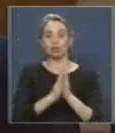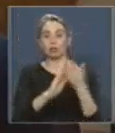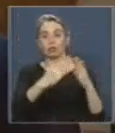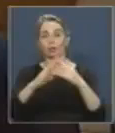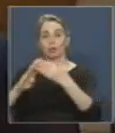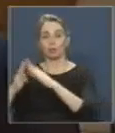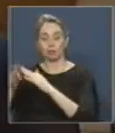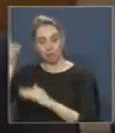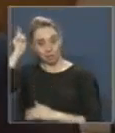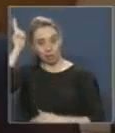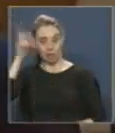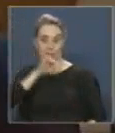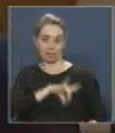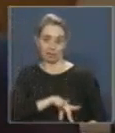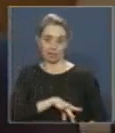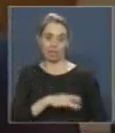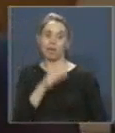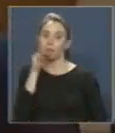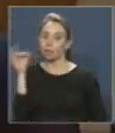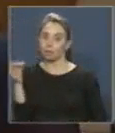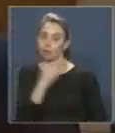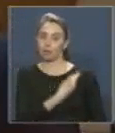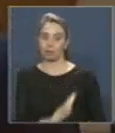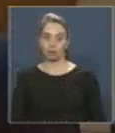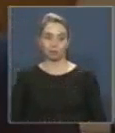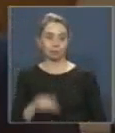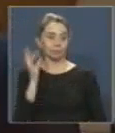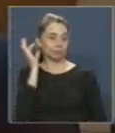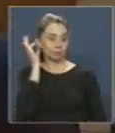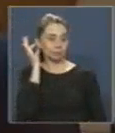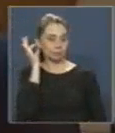pueblos indígenas de Chile. He dicho, Presidenta.